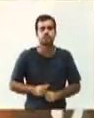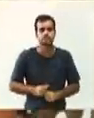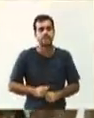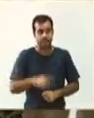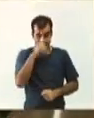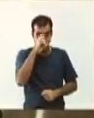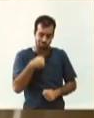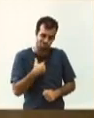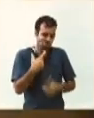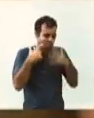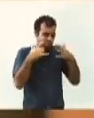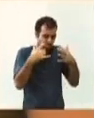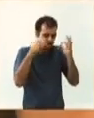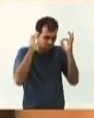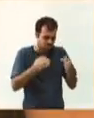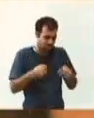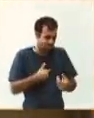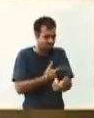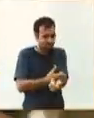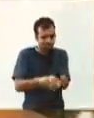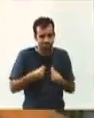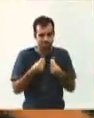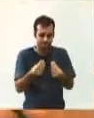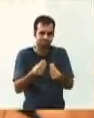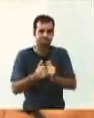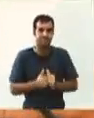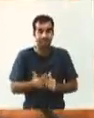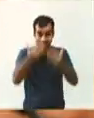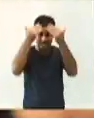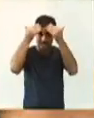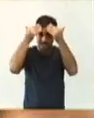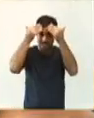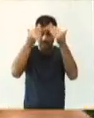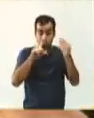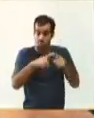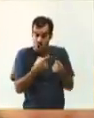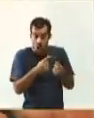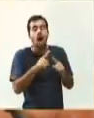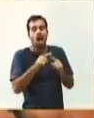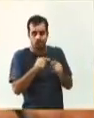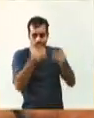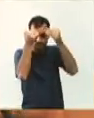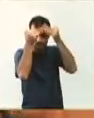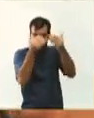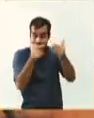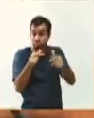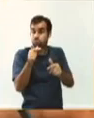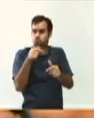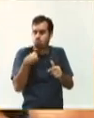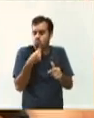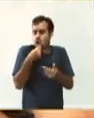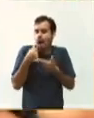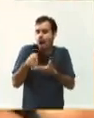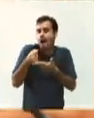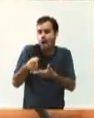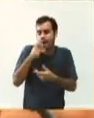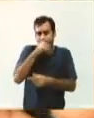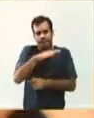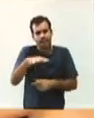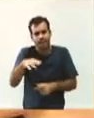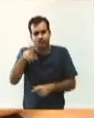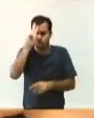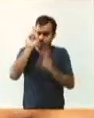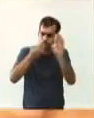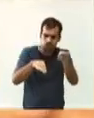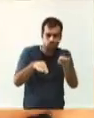para mí mi donación. ¿Por qué? A ver, porque gracias a las donaciones se puede ayudar a varios niños que se encuentran hospitalizados, a varias